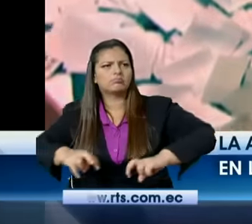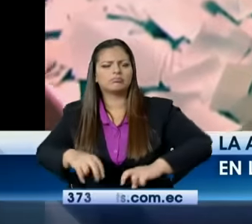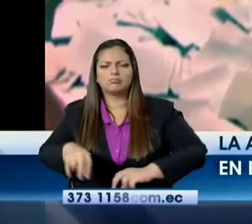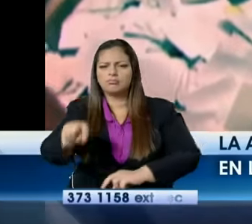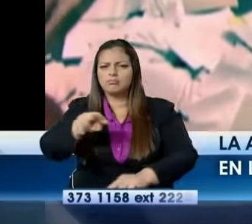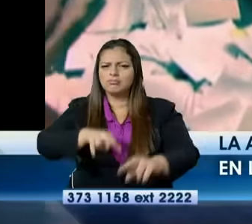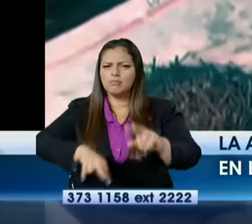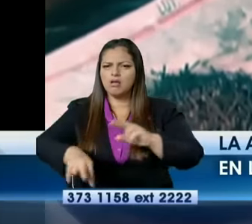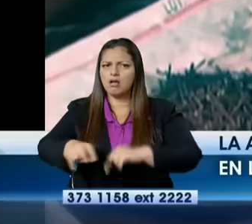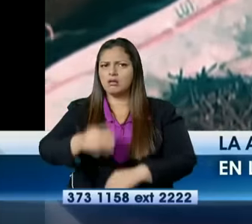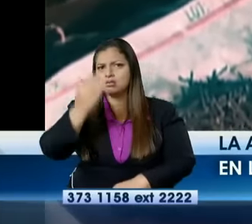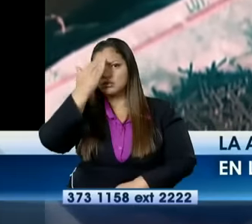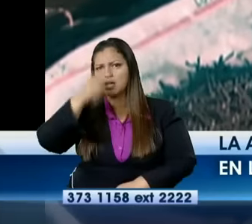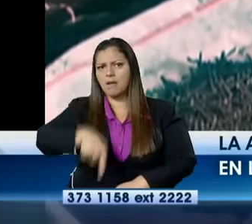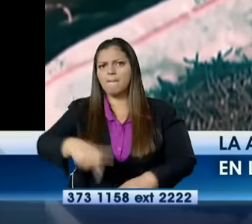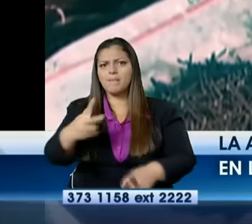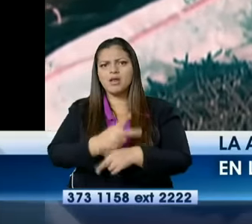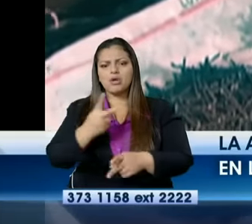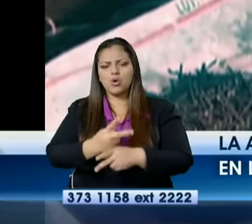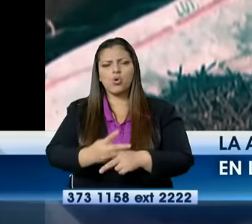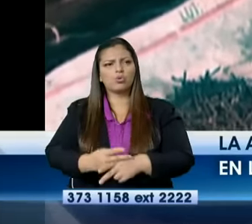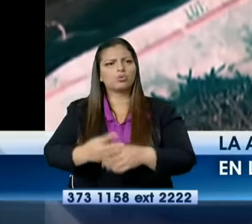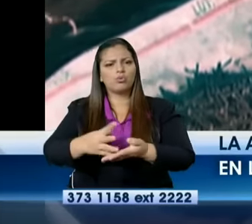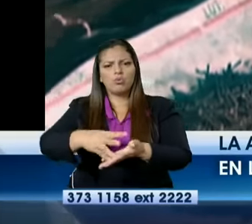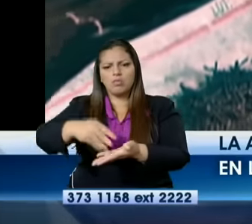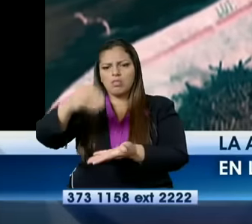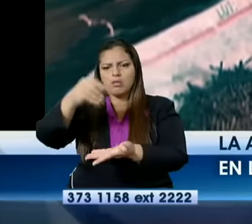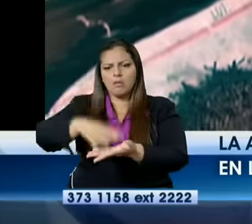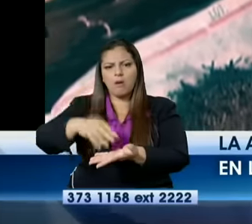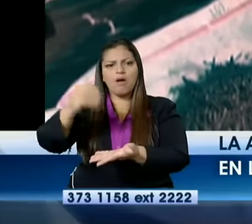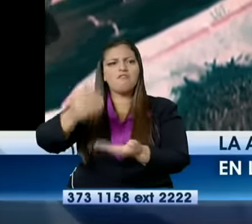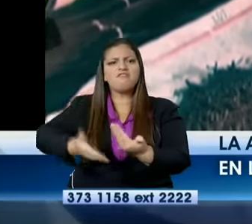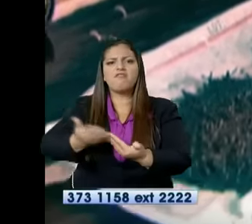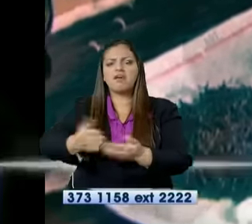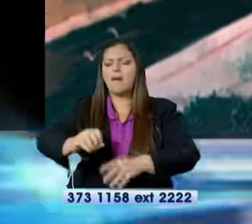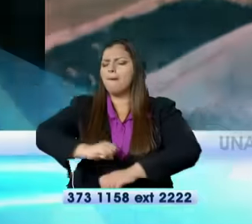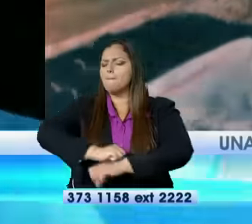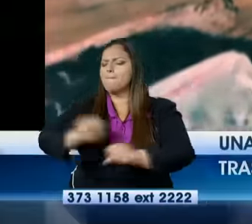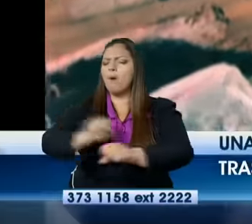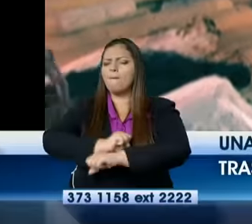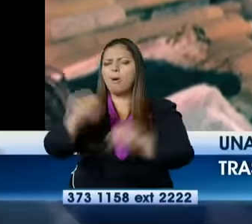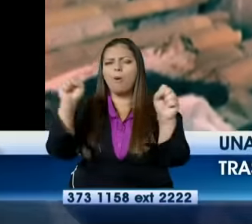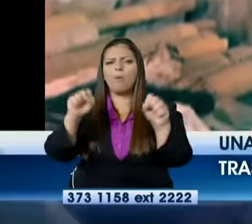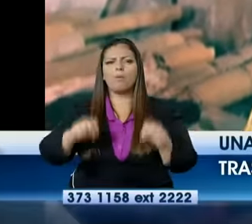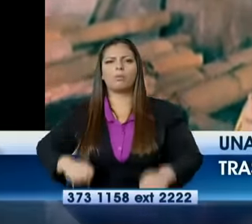que el explosivo podía afectar a los habitantes de la zona.